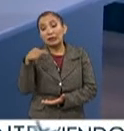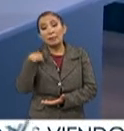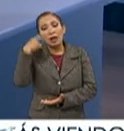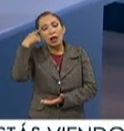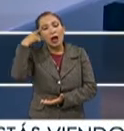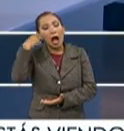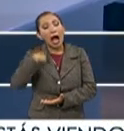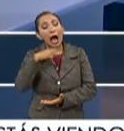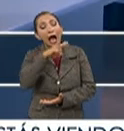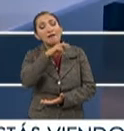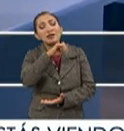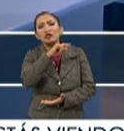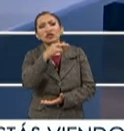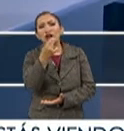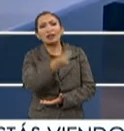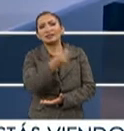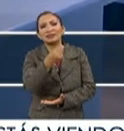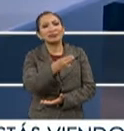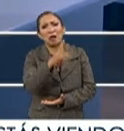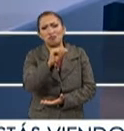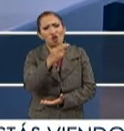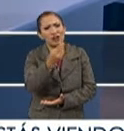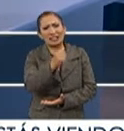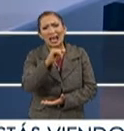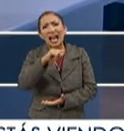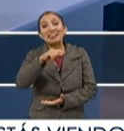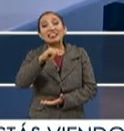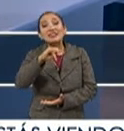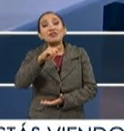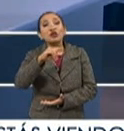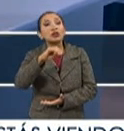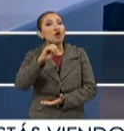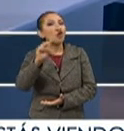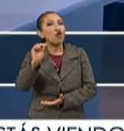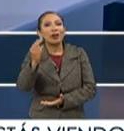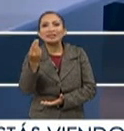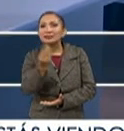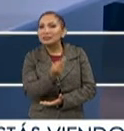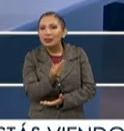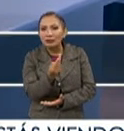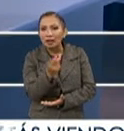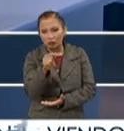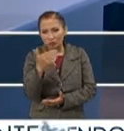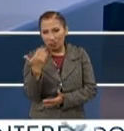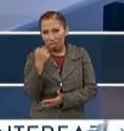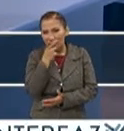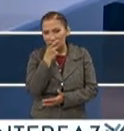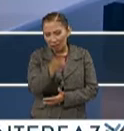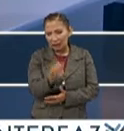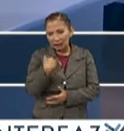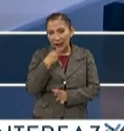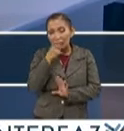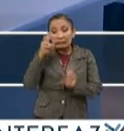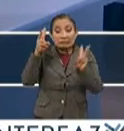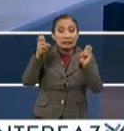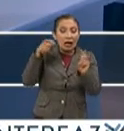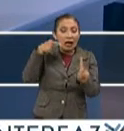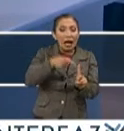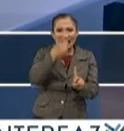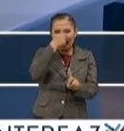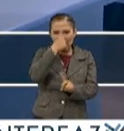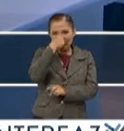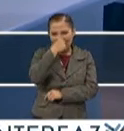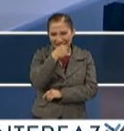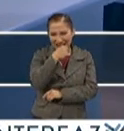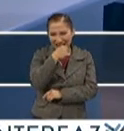muy bien, que los virus pues no requieren antibióticos, ¿no? Tú comentabas el clásico caso de las